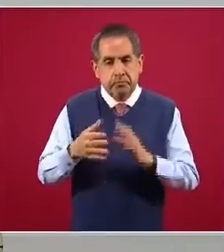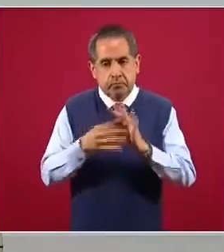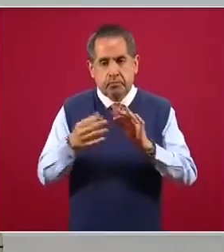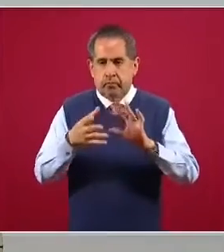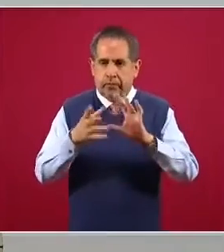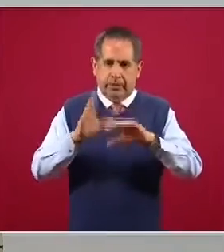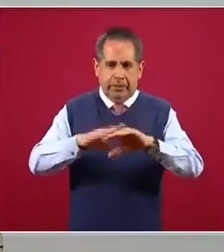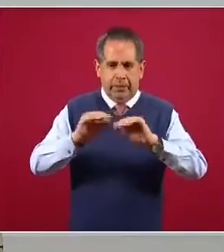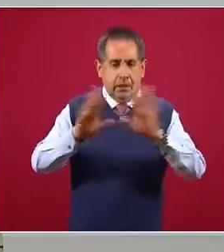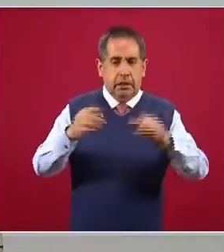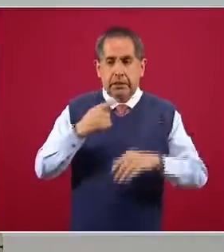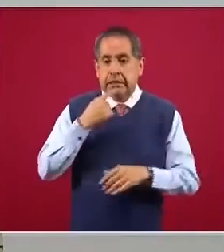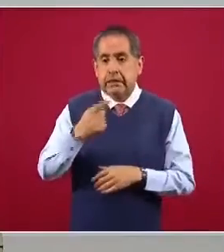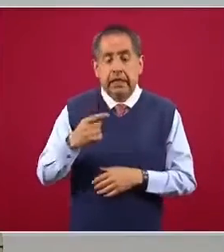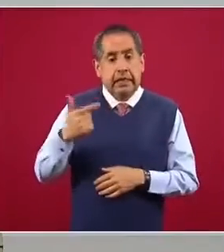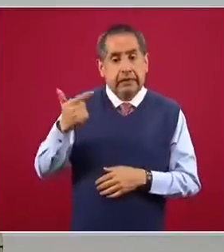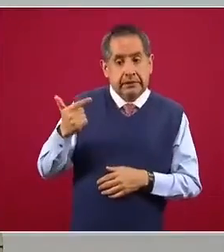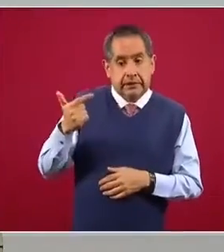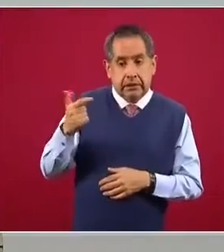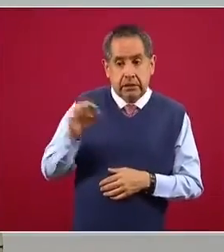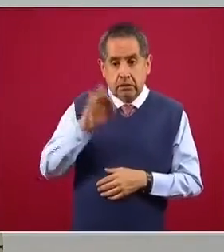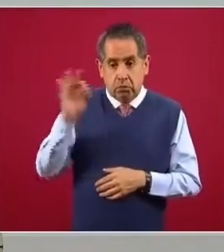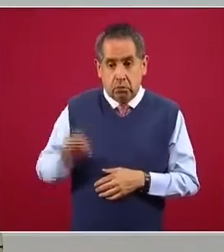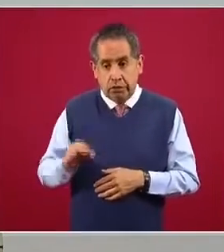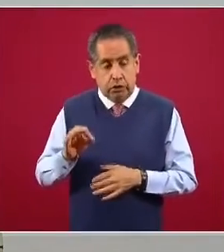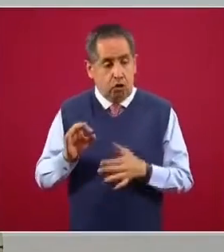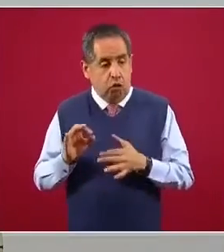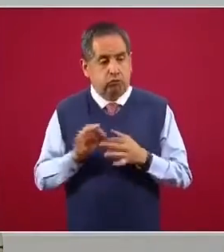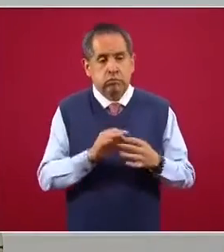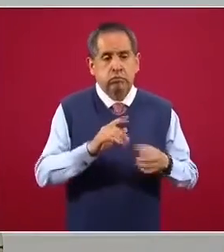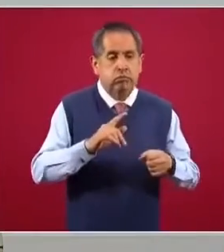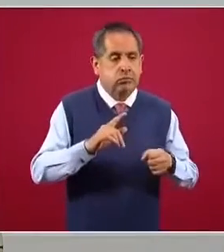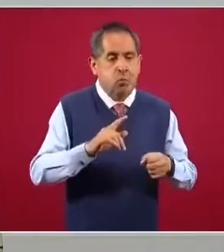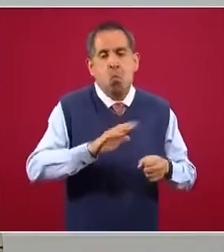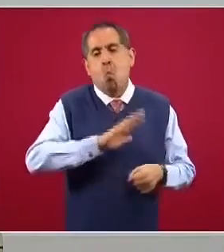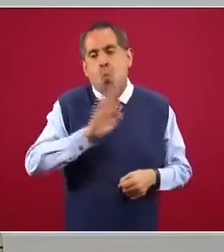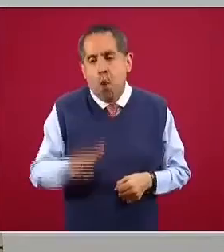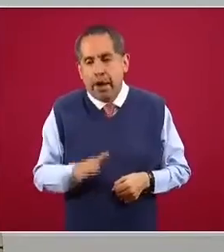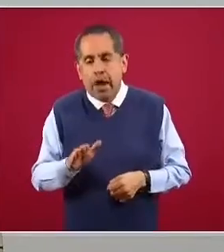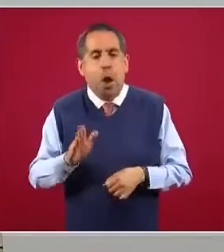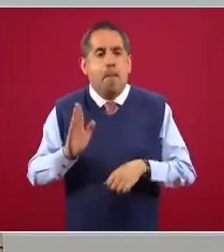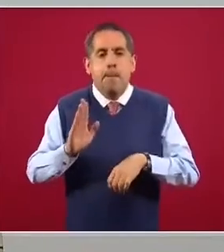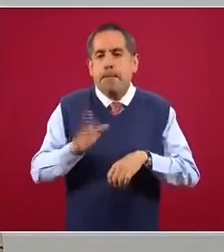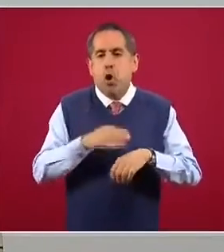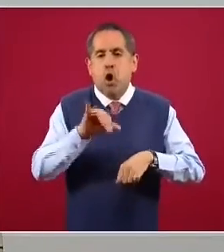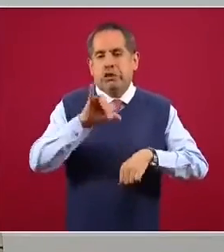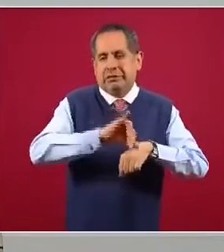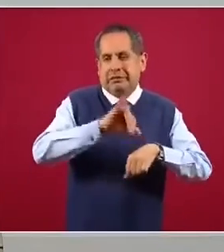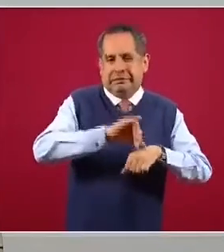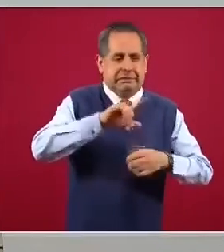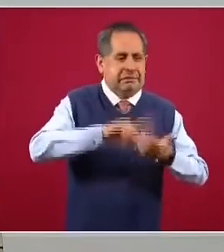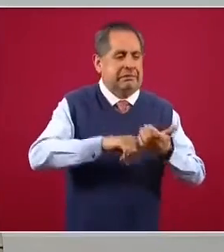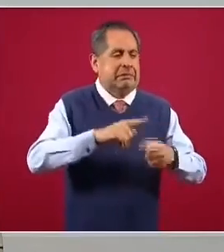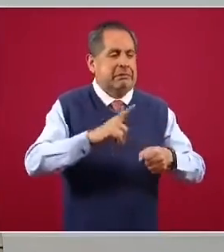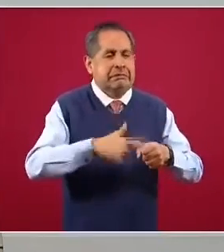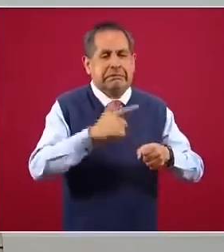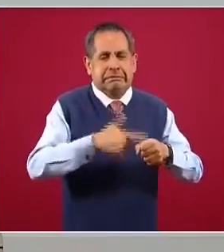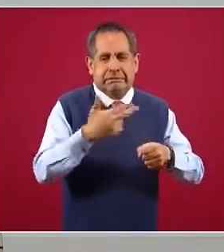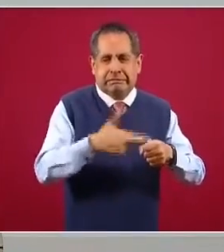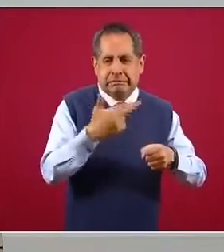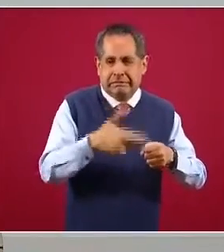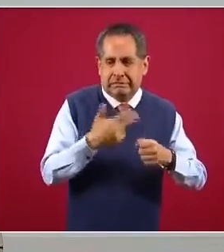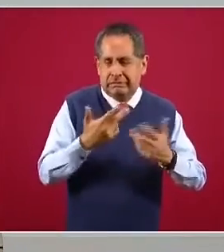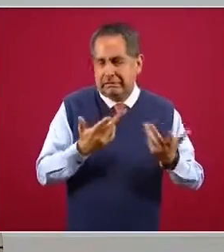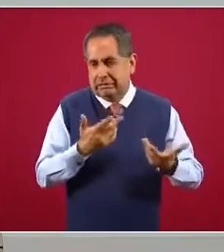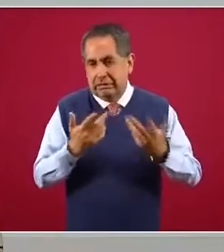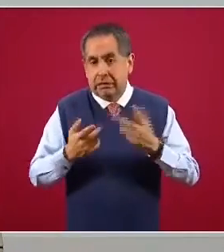para aclarar, cuando hablamos de este 7% asociado de mortalidad asociada a bebidas azucaradas, este es un